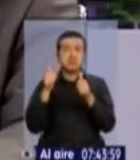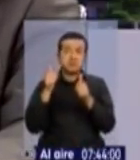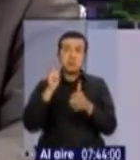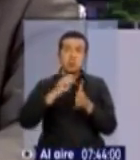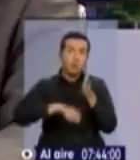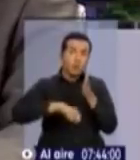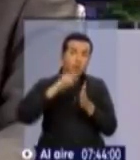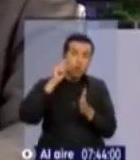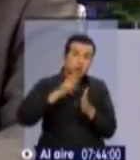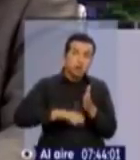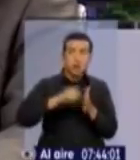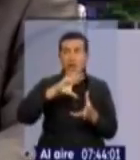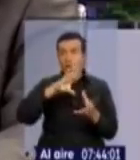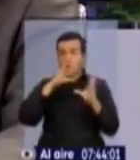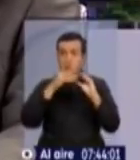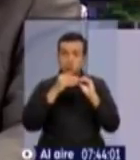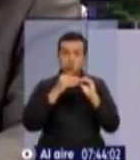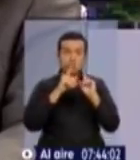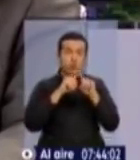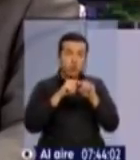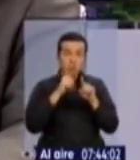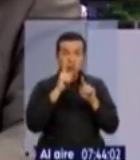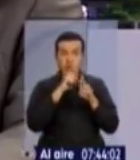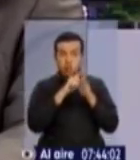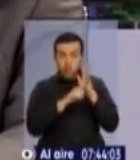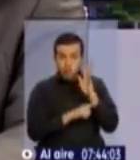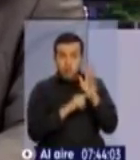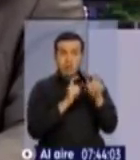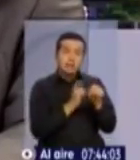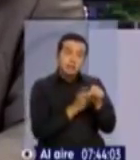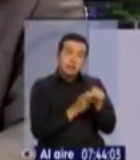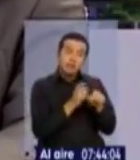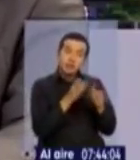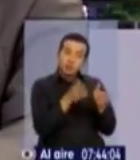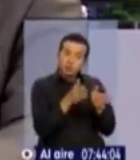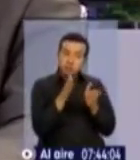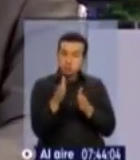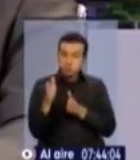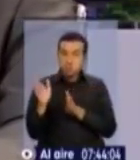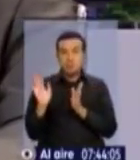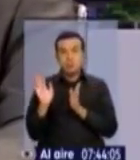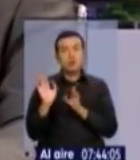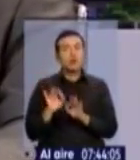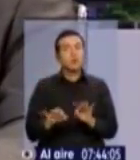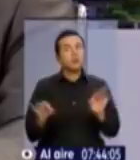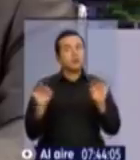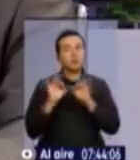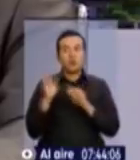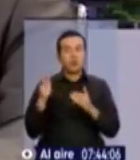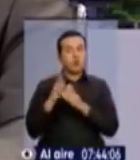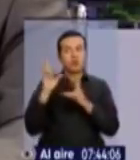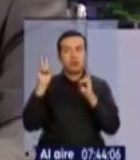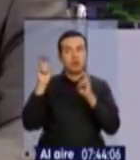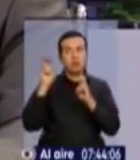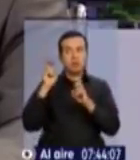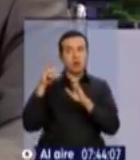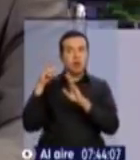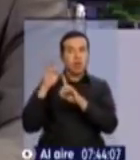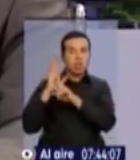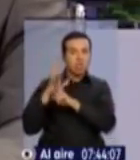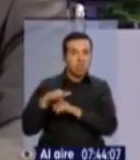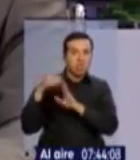adaptabilidad de la norma en determinados sectores no es cierto pero estar absolutamente en contra de aquello que pueda significar digamos